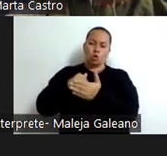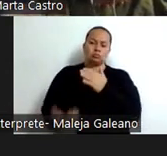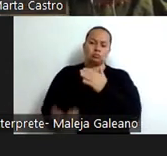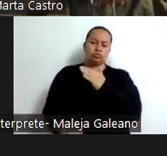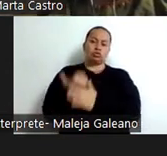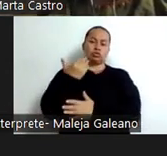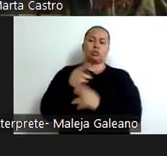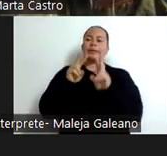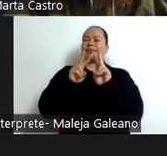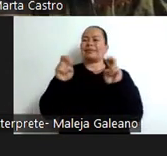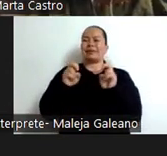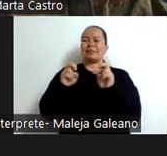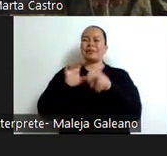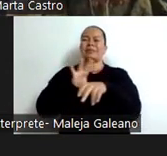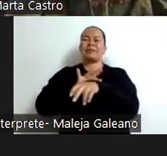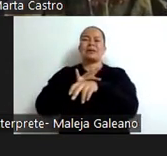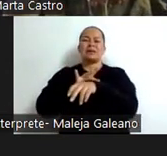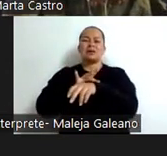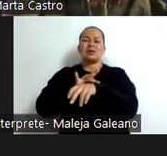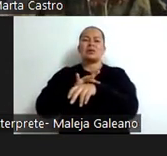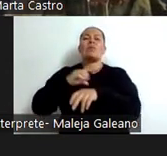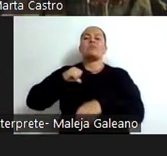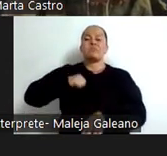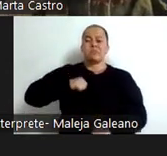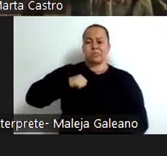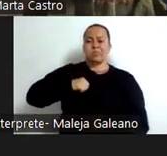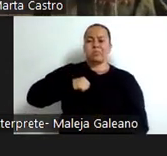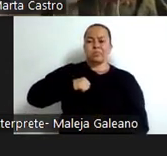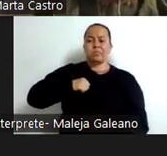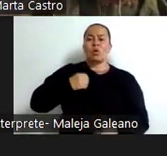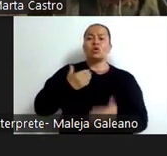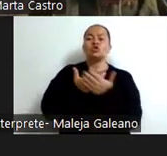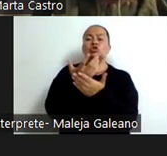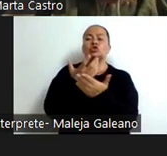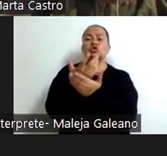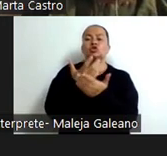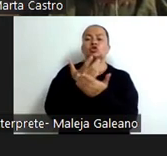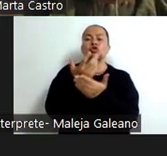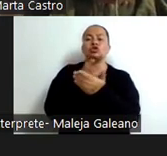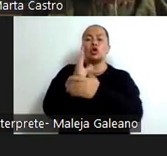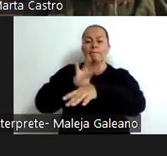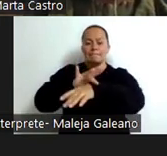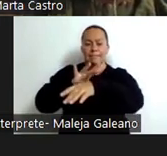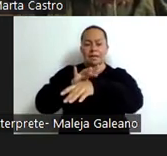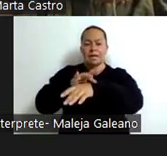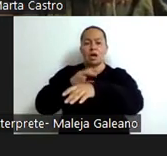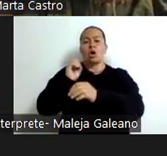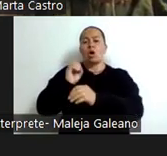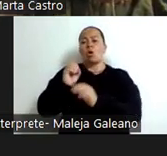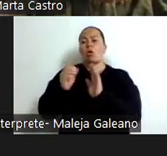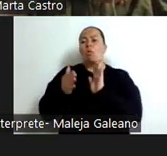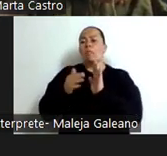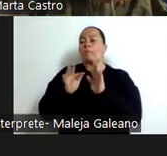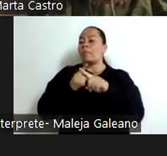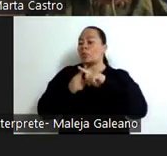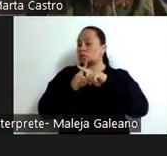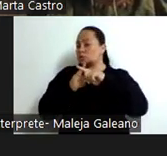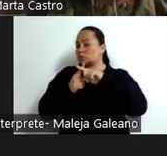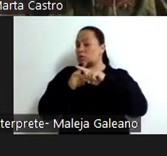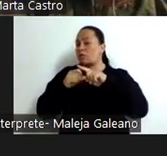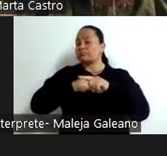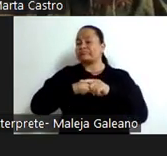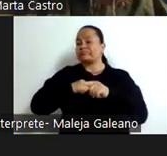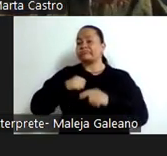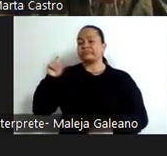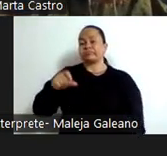médico que tiene que tener eh una recomendación médica o la certeza de que esta persona necesita Por ejemplo un